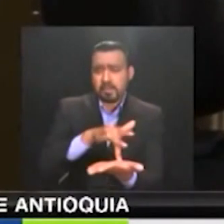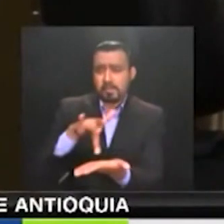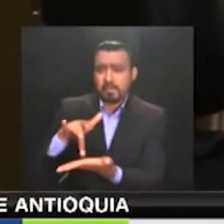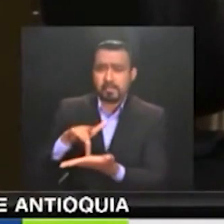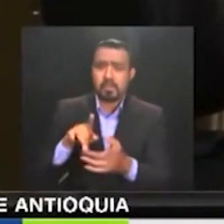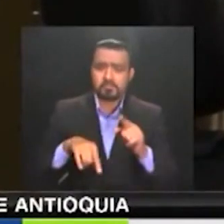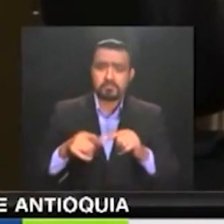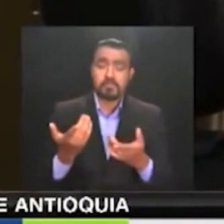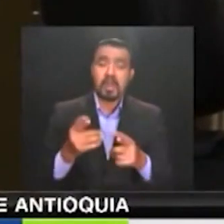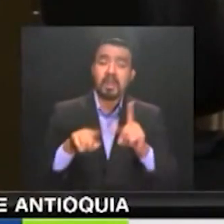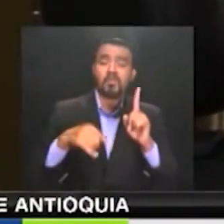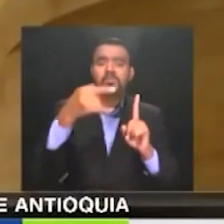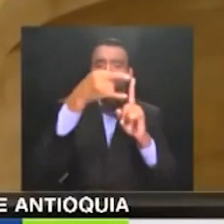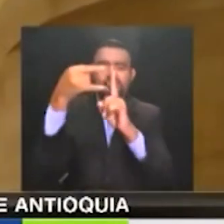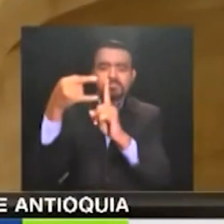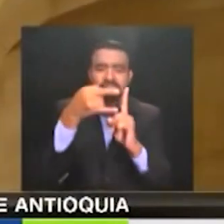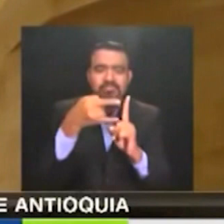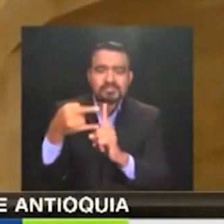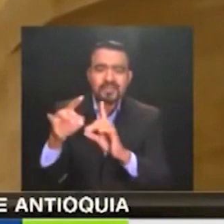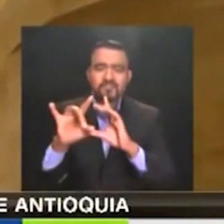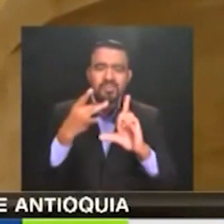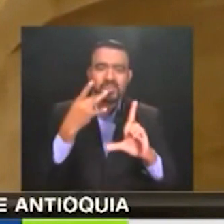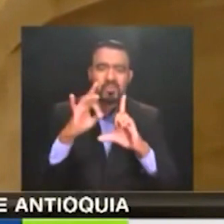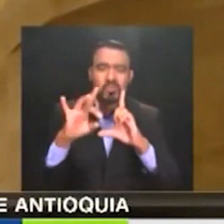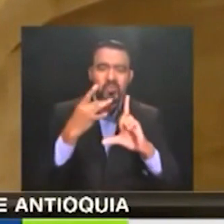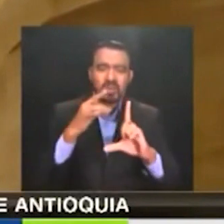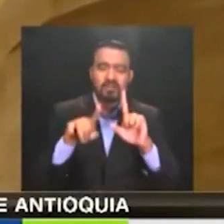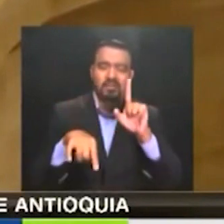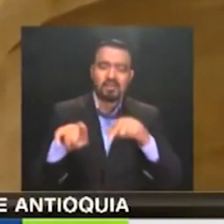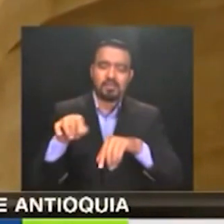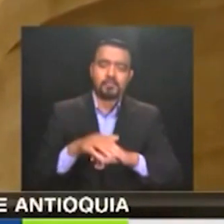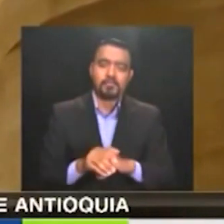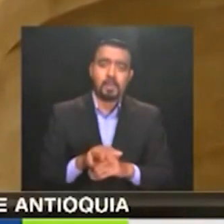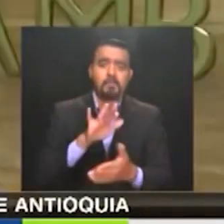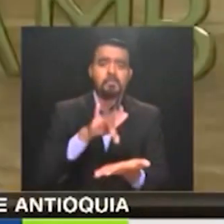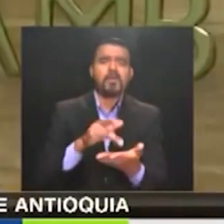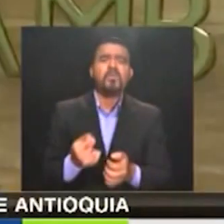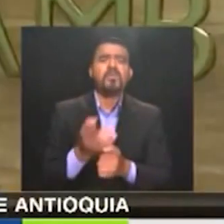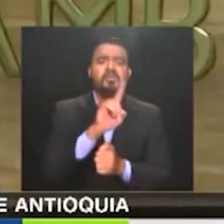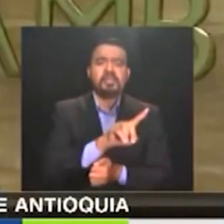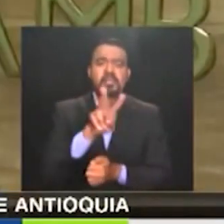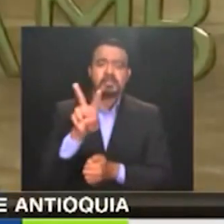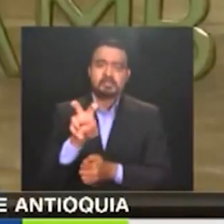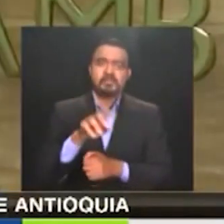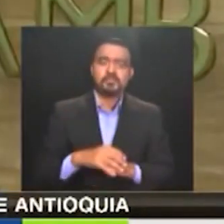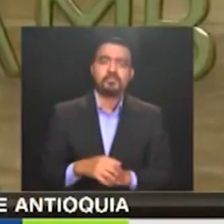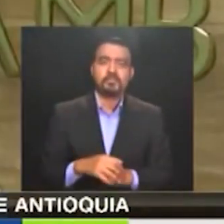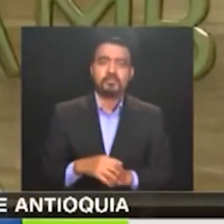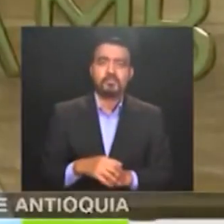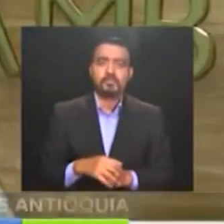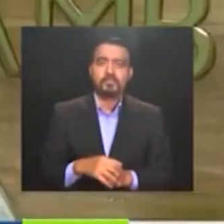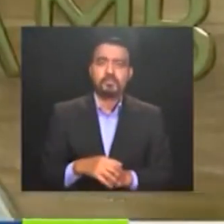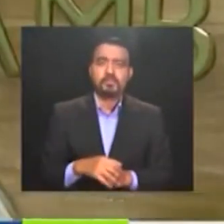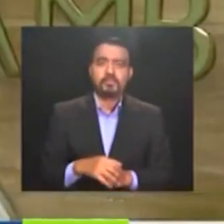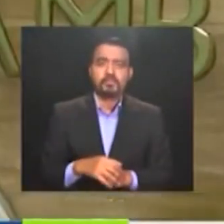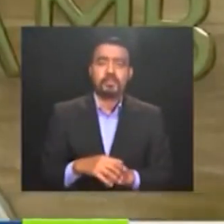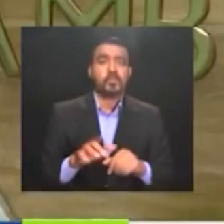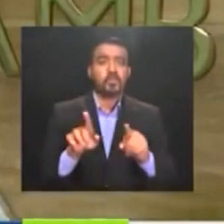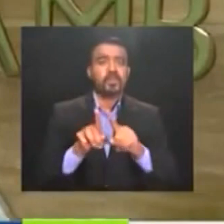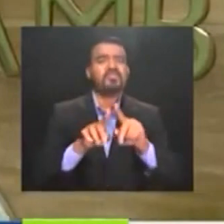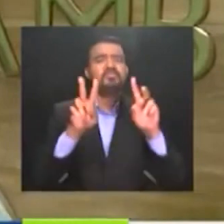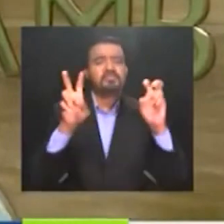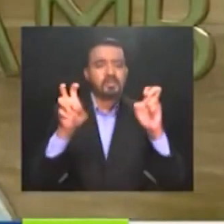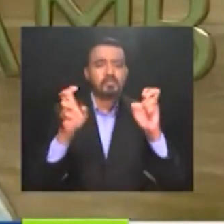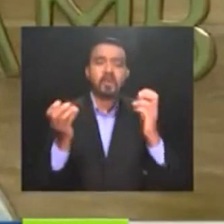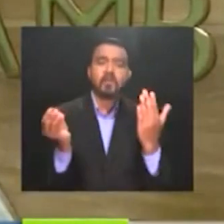esta oportunidad asistieron 17 corporados. Destacaron la importancia de esta ordenanza. Destacó mucho todos los temas del campo.